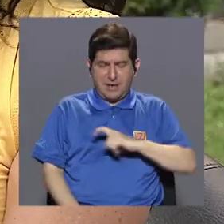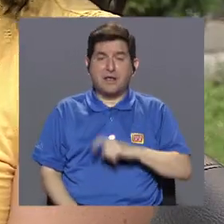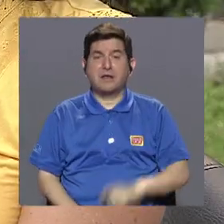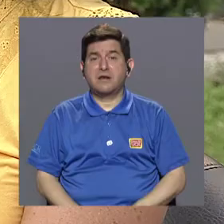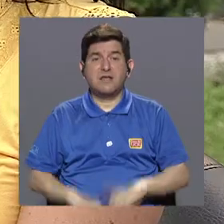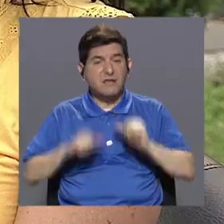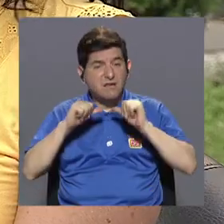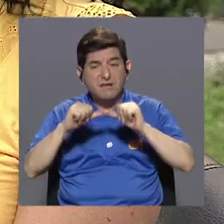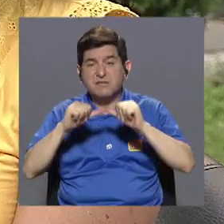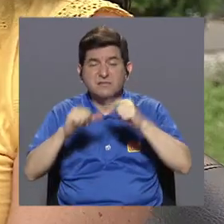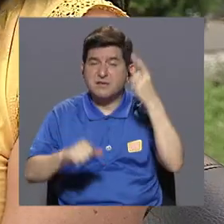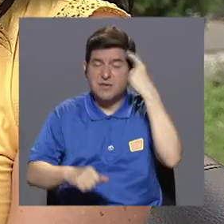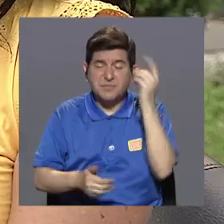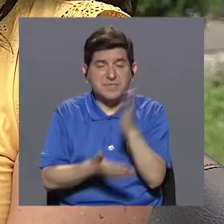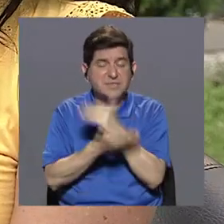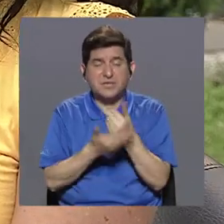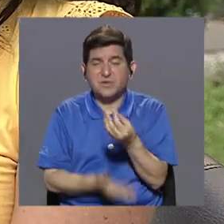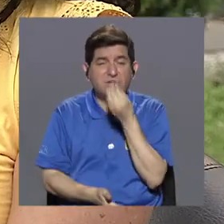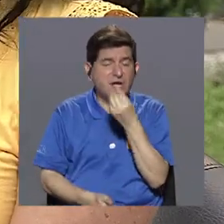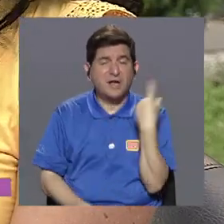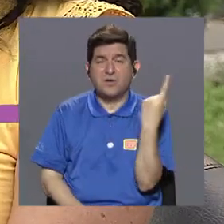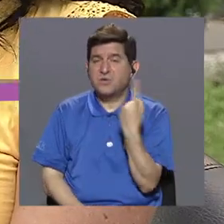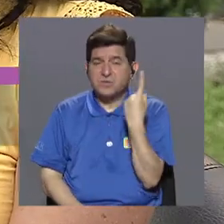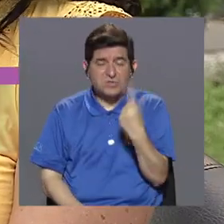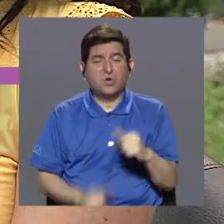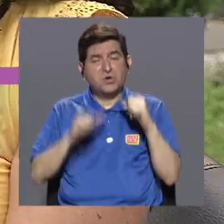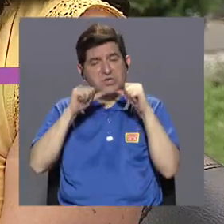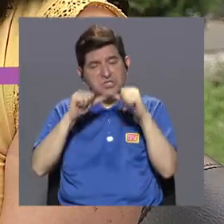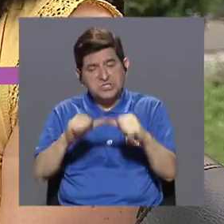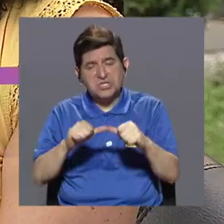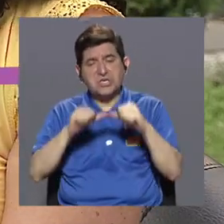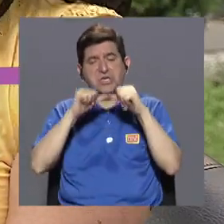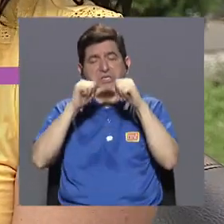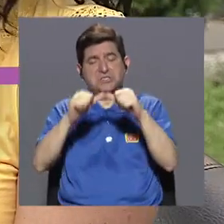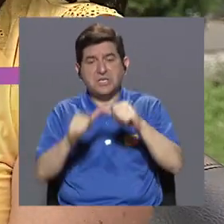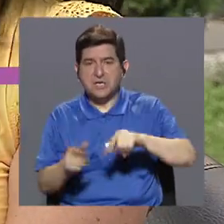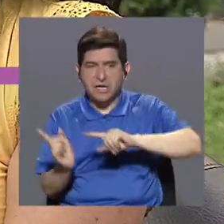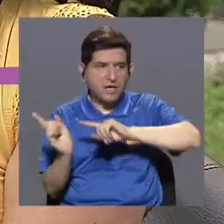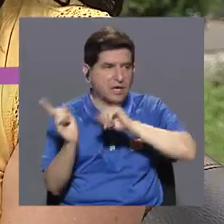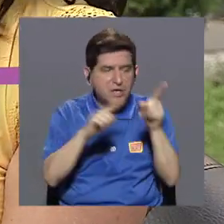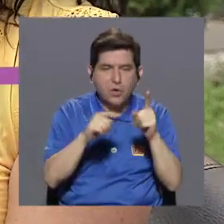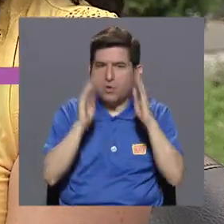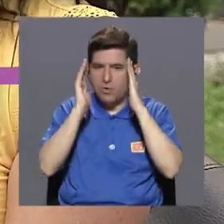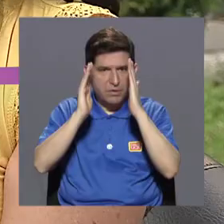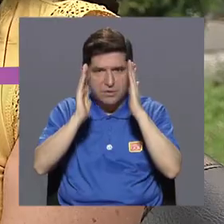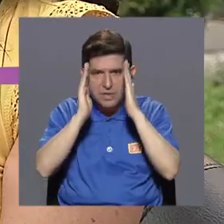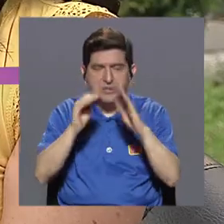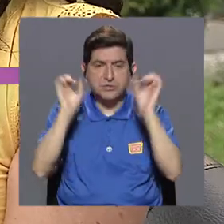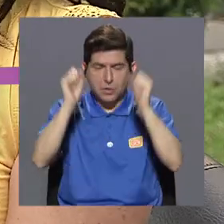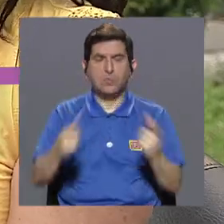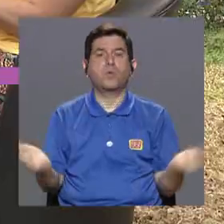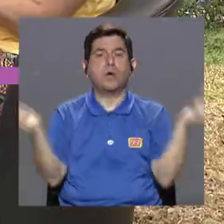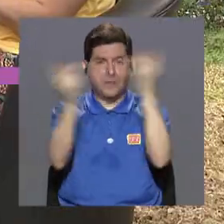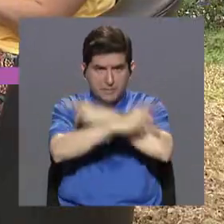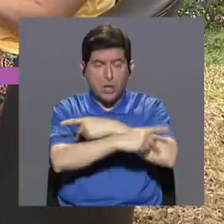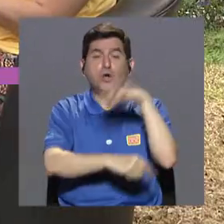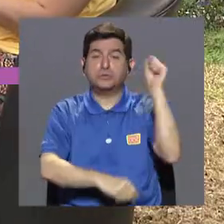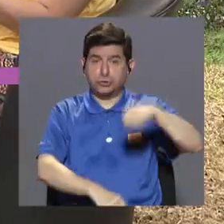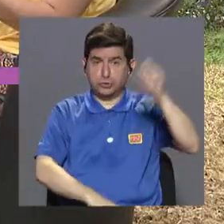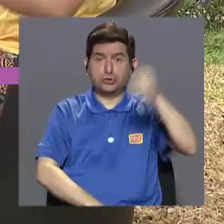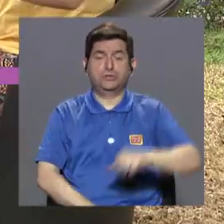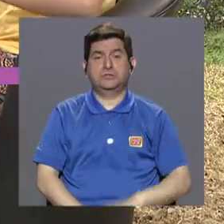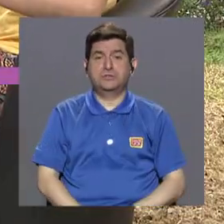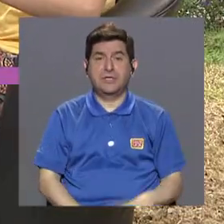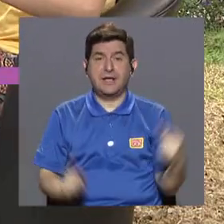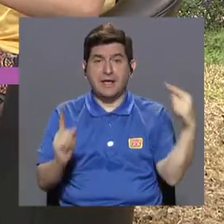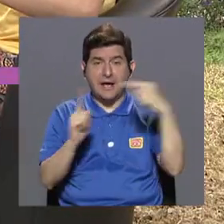tal vez pensando que fue algo que comieron nada más y sigue, no se les lleva o no se trata, se puede agravar. Se puede agravar, pueden